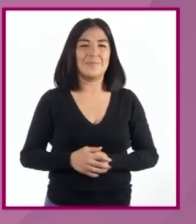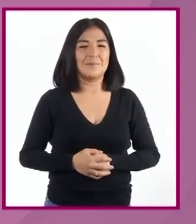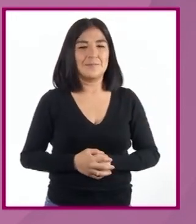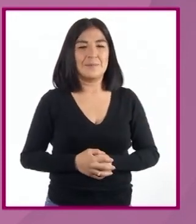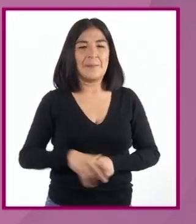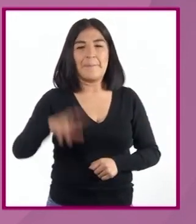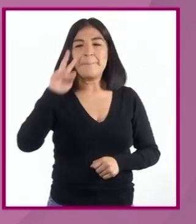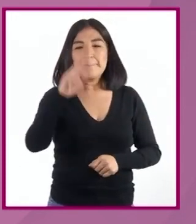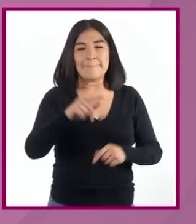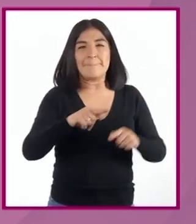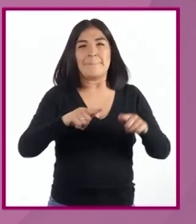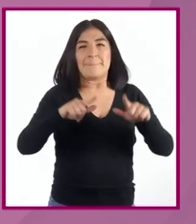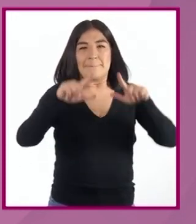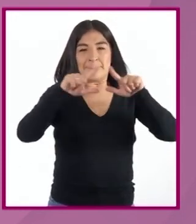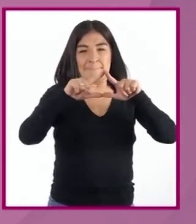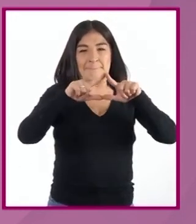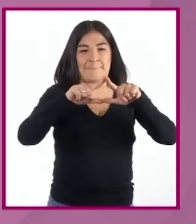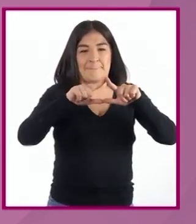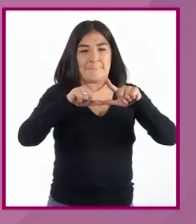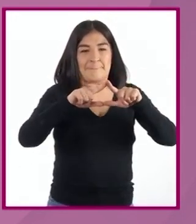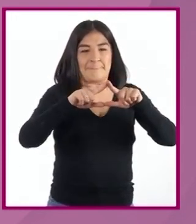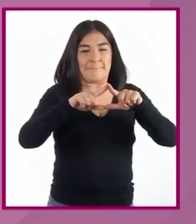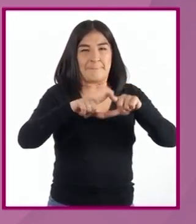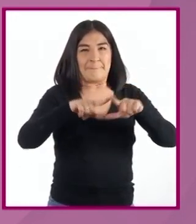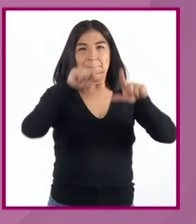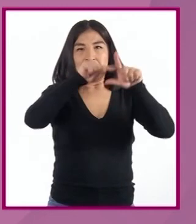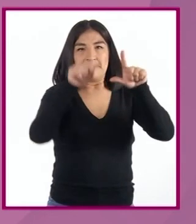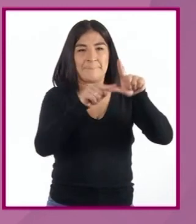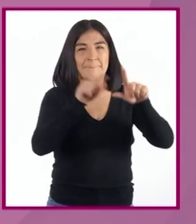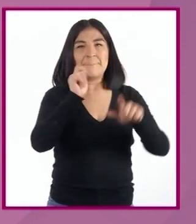un triángulo con dos ángulos marcados,